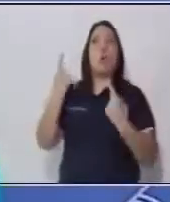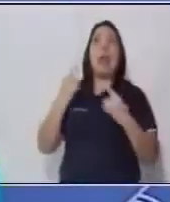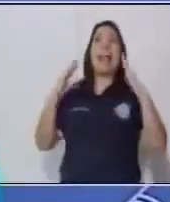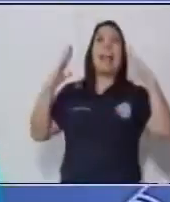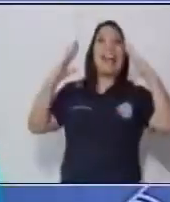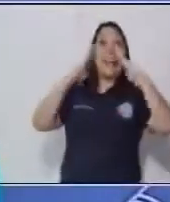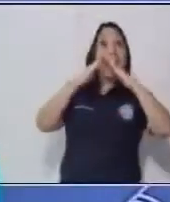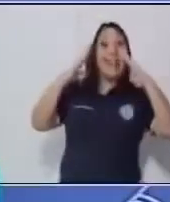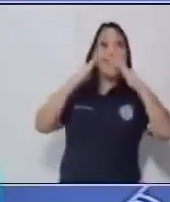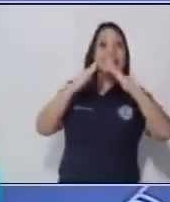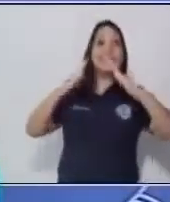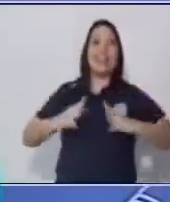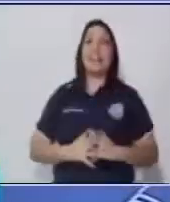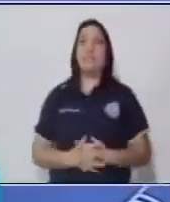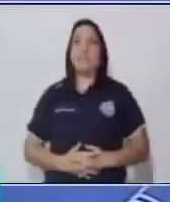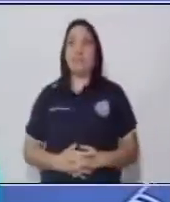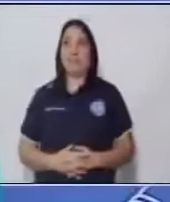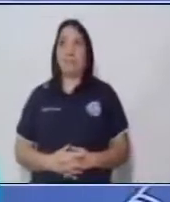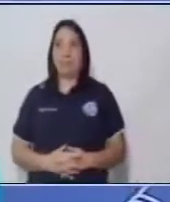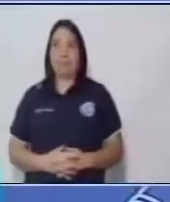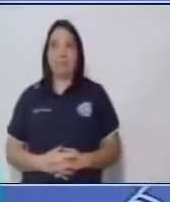casa.